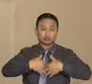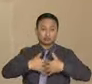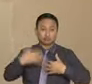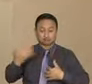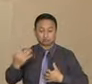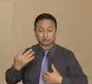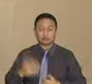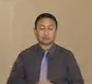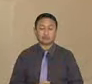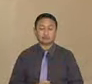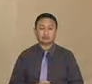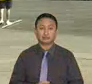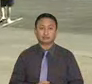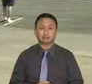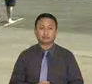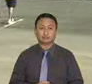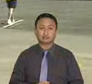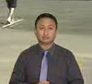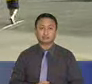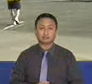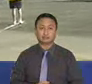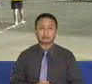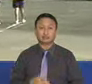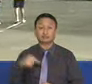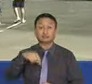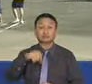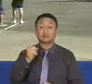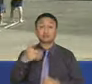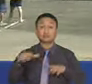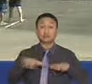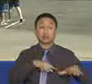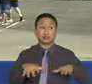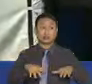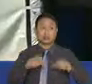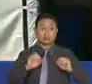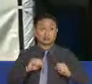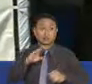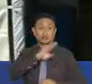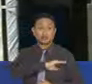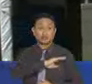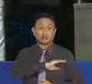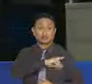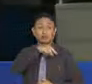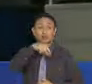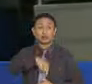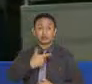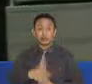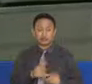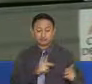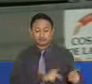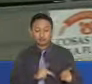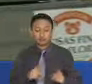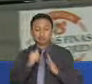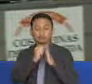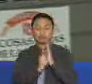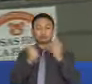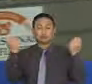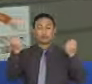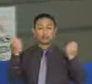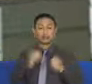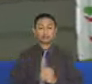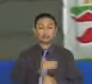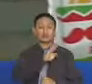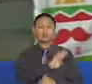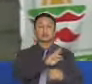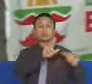producto 100% naturales Esta es una de las actividades que pudo desarrollar el municipio como parte de la planificada agenda de fiestas por los